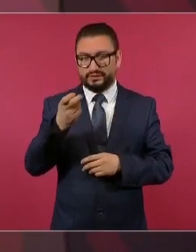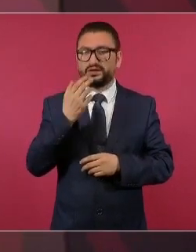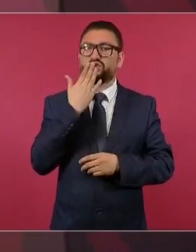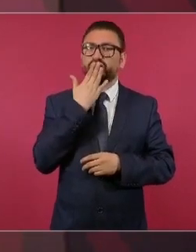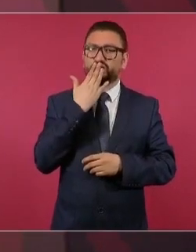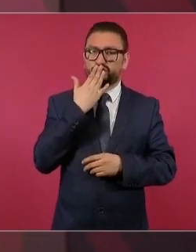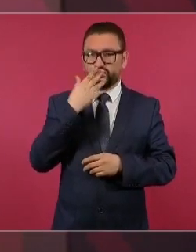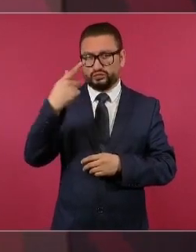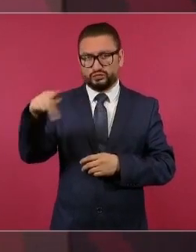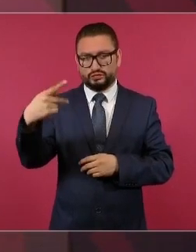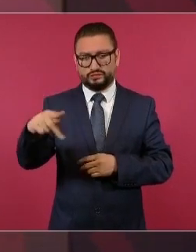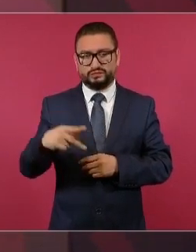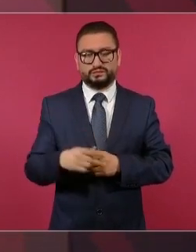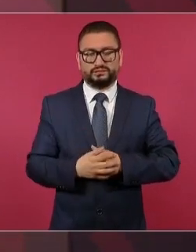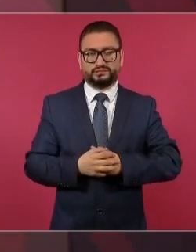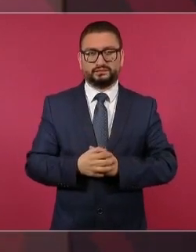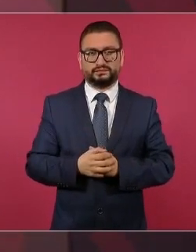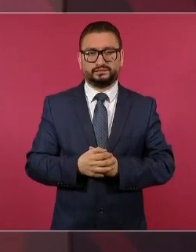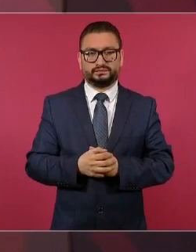sonorenses.